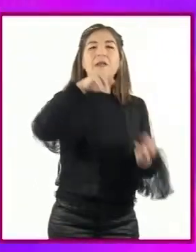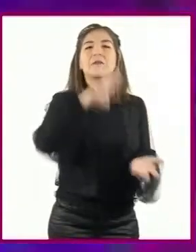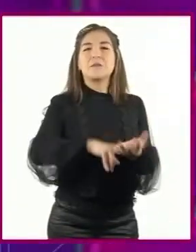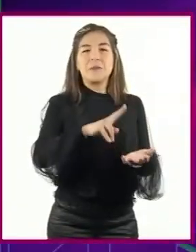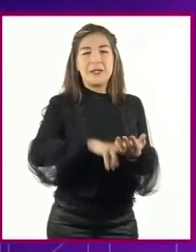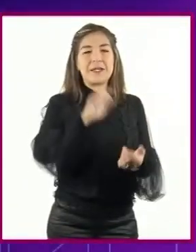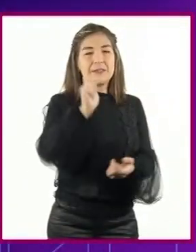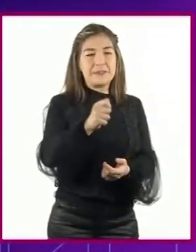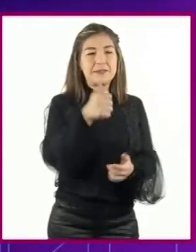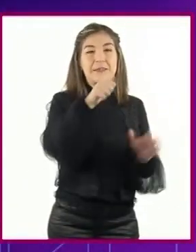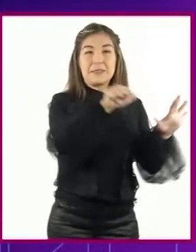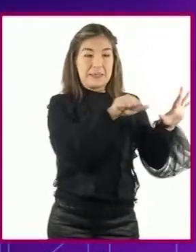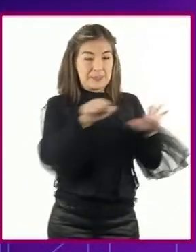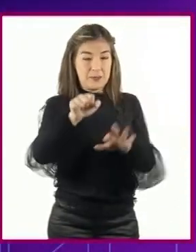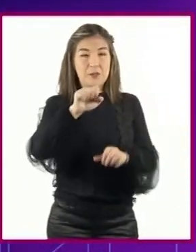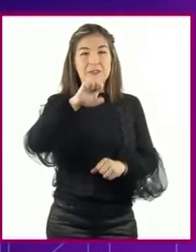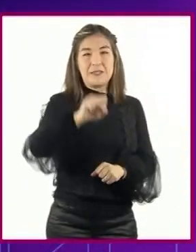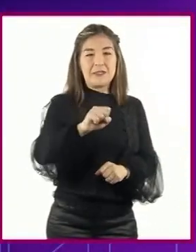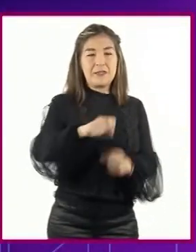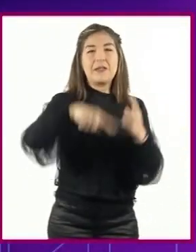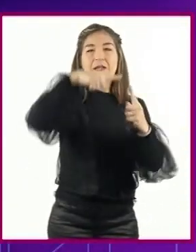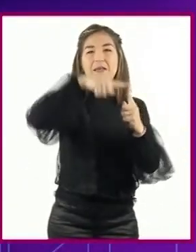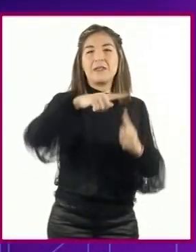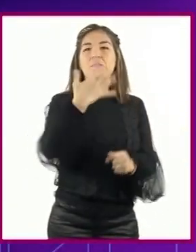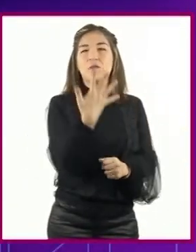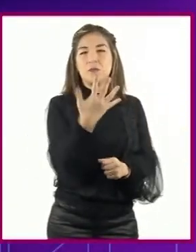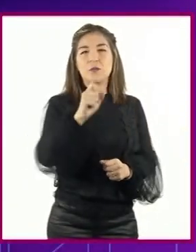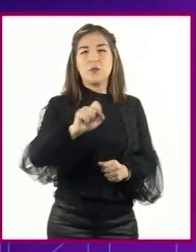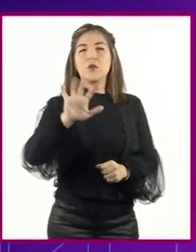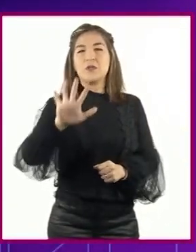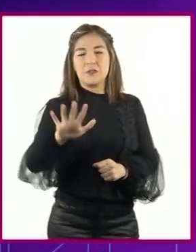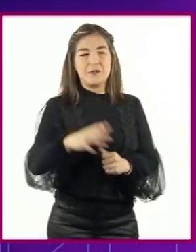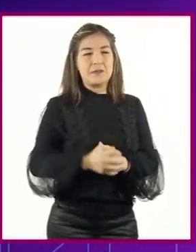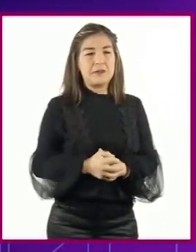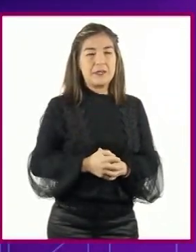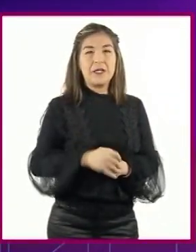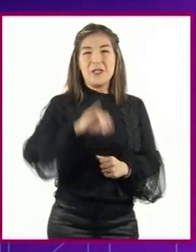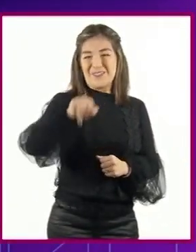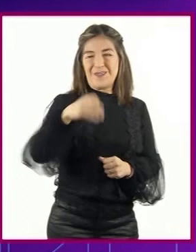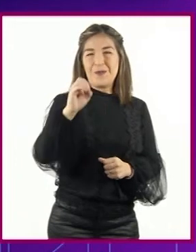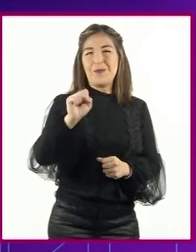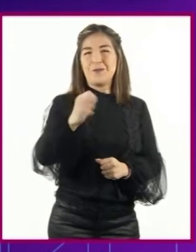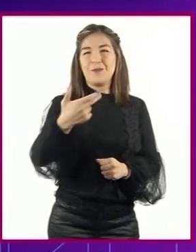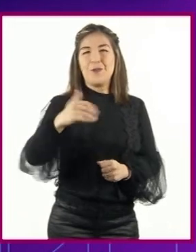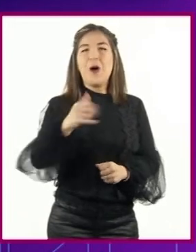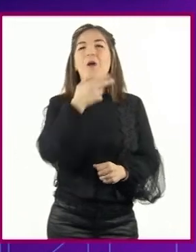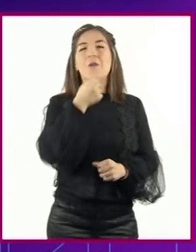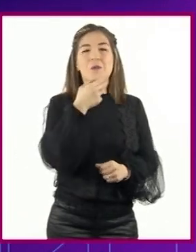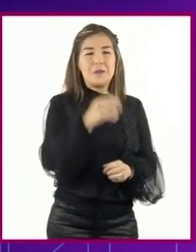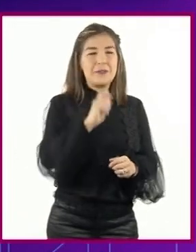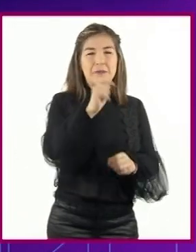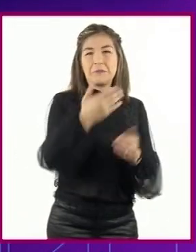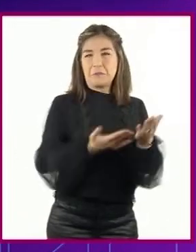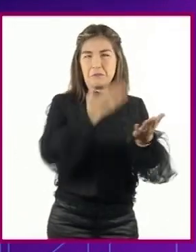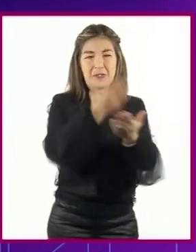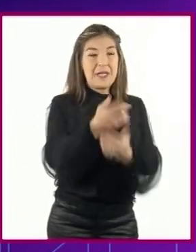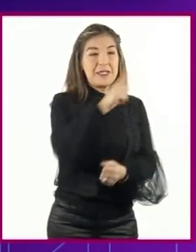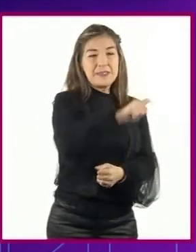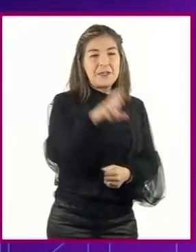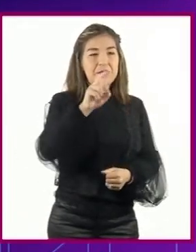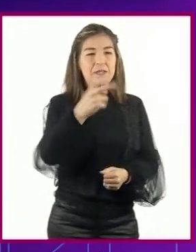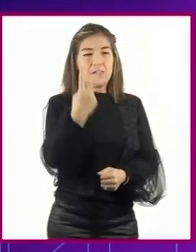a 660 entre 5.5. Joshua propuso la división 132